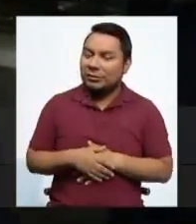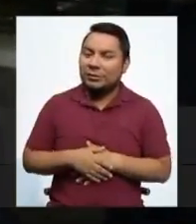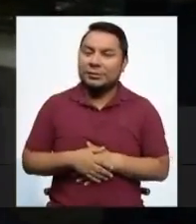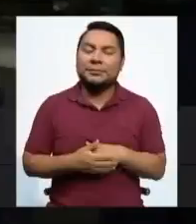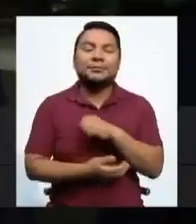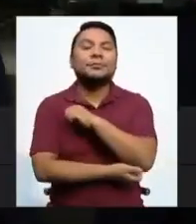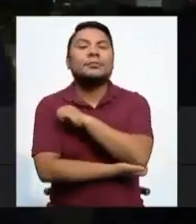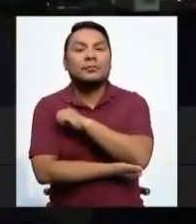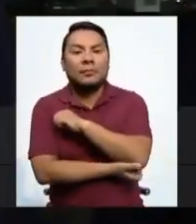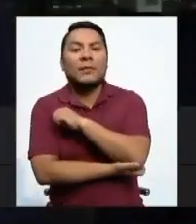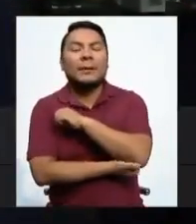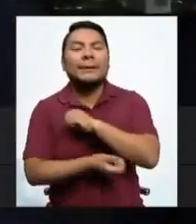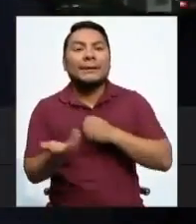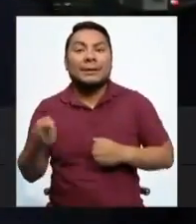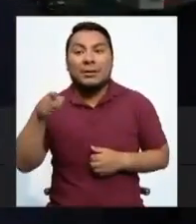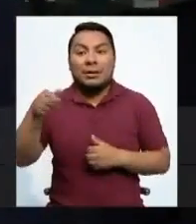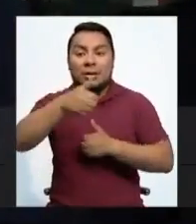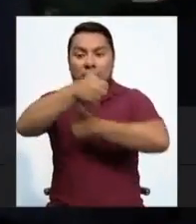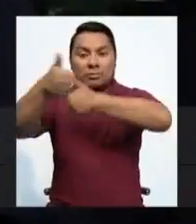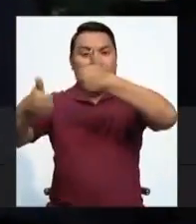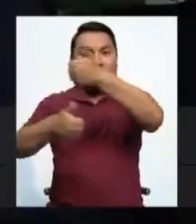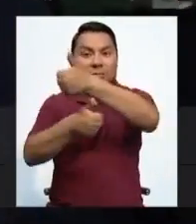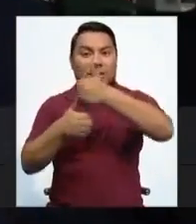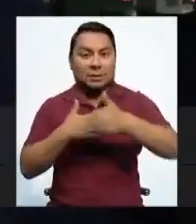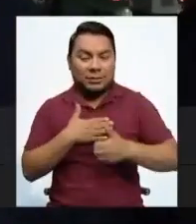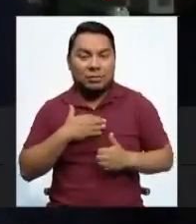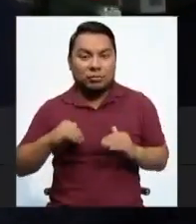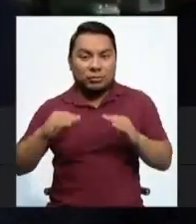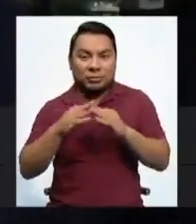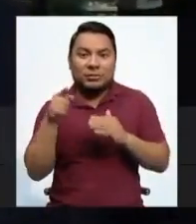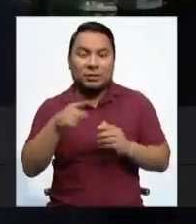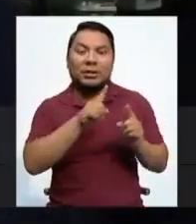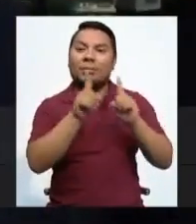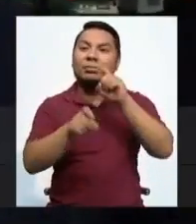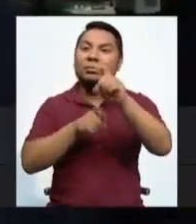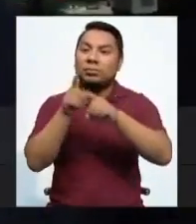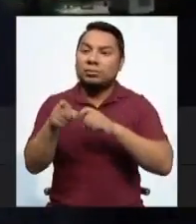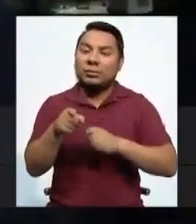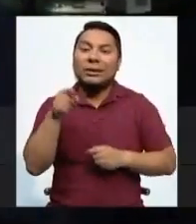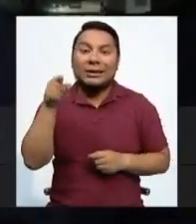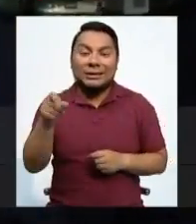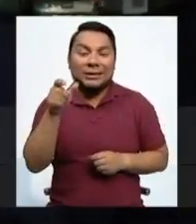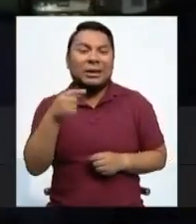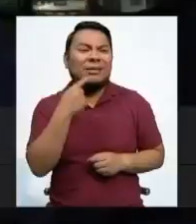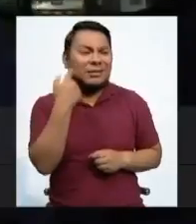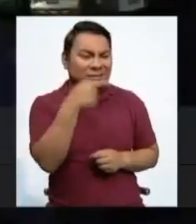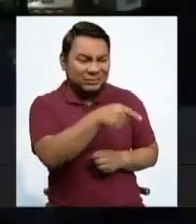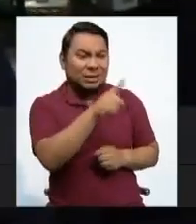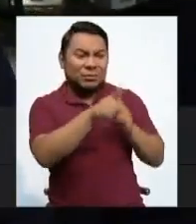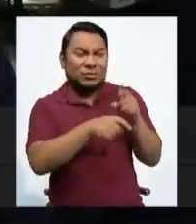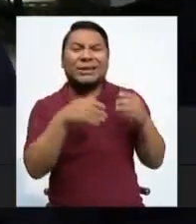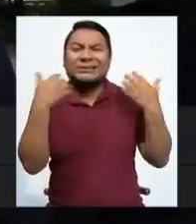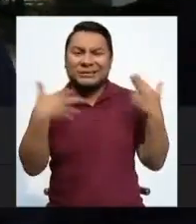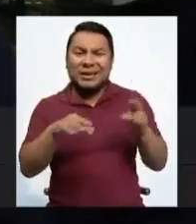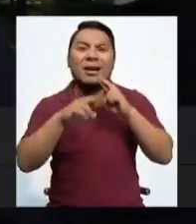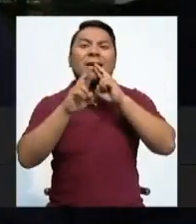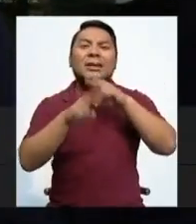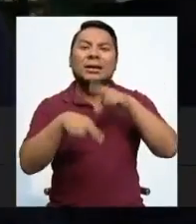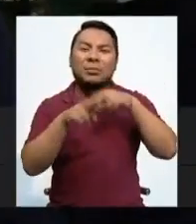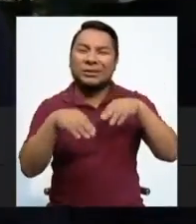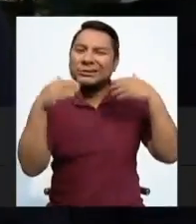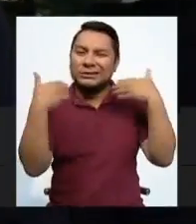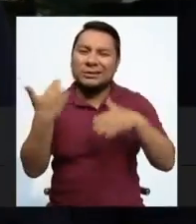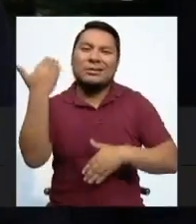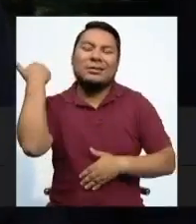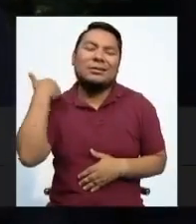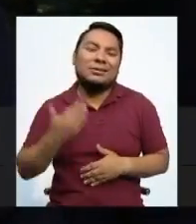muy bien estuvo el otro día en un programa donde esas preguntas ya están respondidas, ¿no? Entonces lo que pasa es que hay que revisar algunas